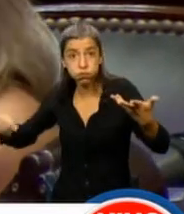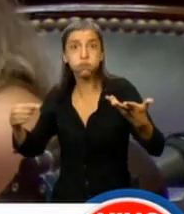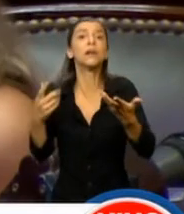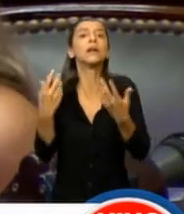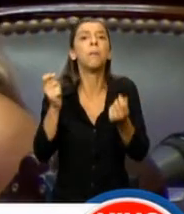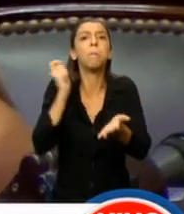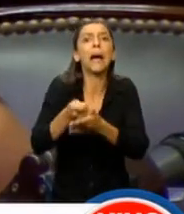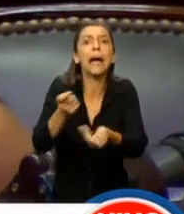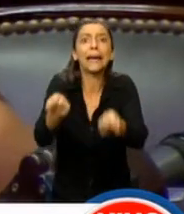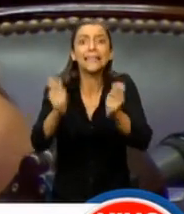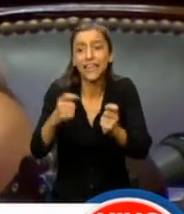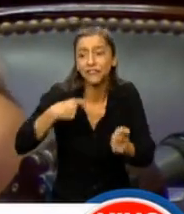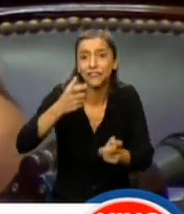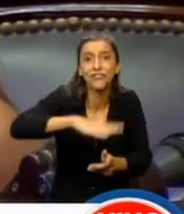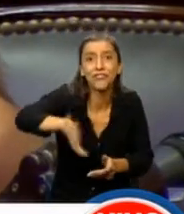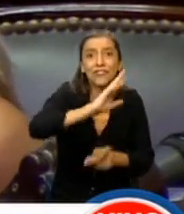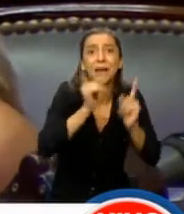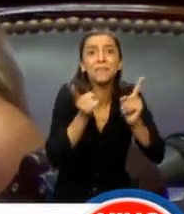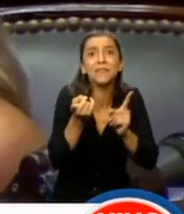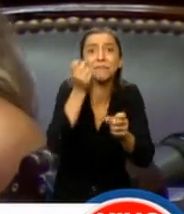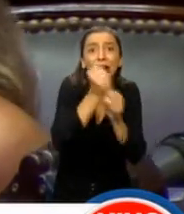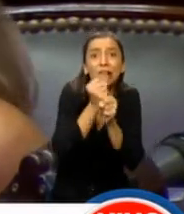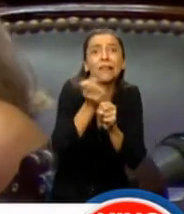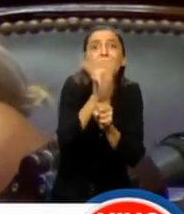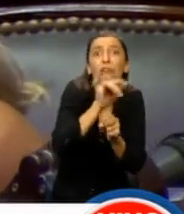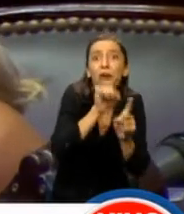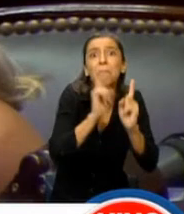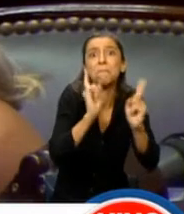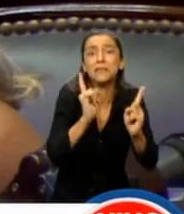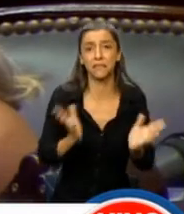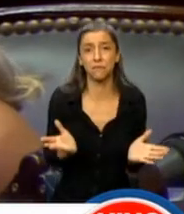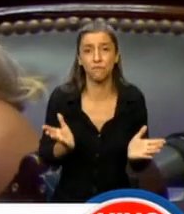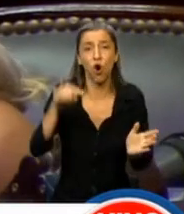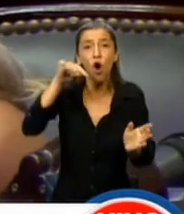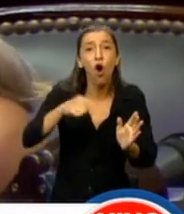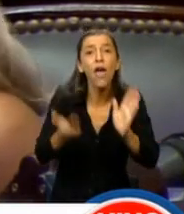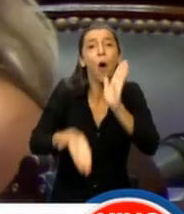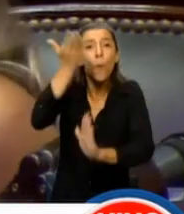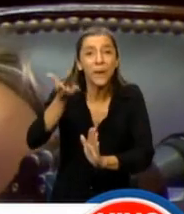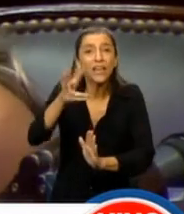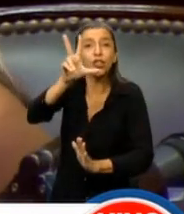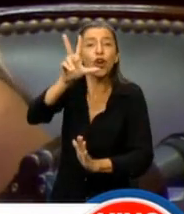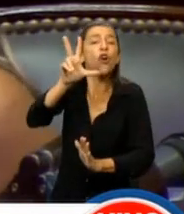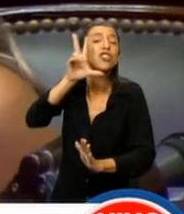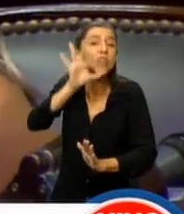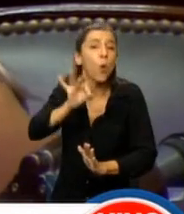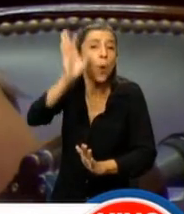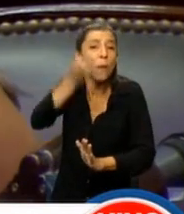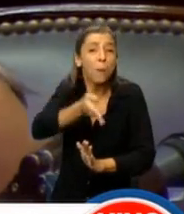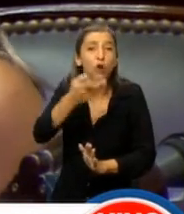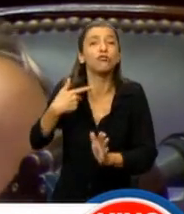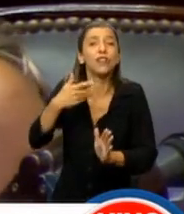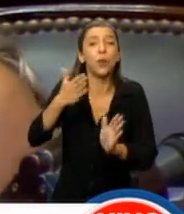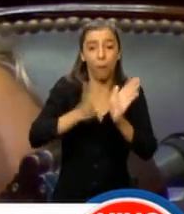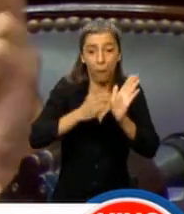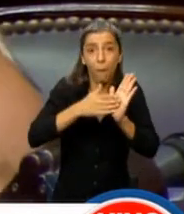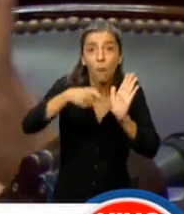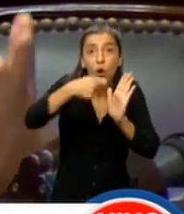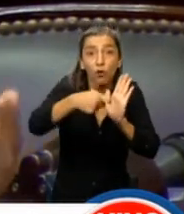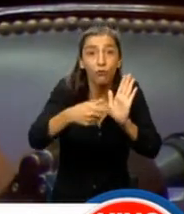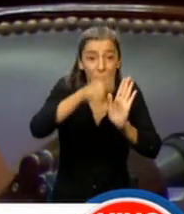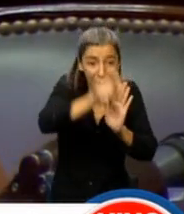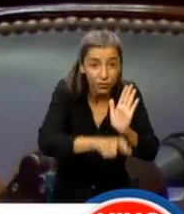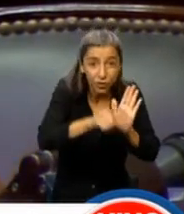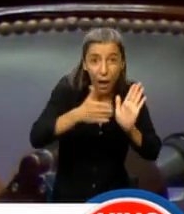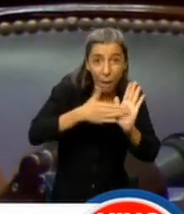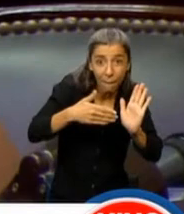pueblo. Miren, acaban de aumentar un 50% el monotributo. Y es un ataque enorme a los que